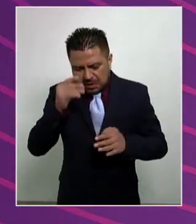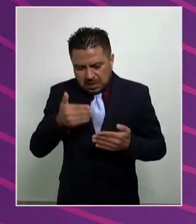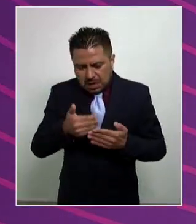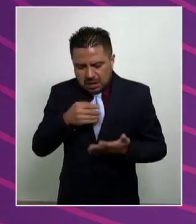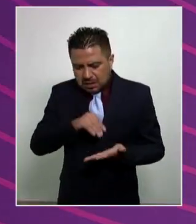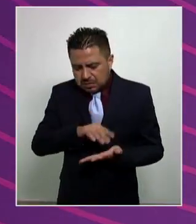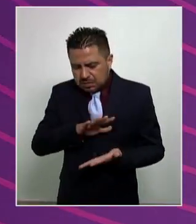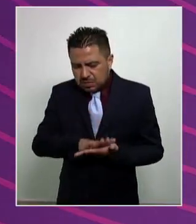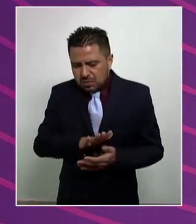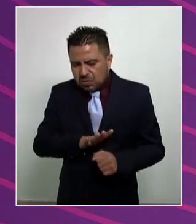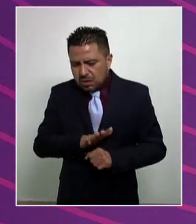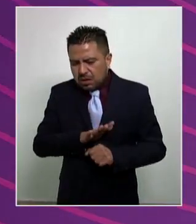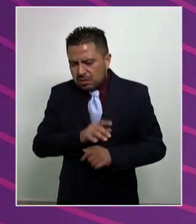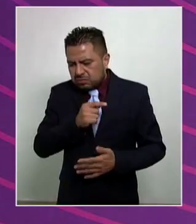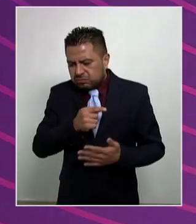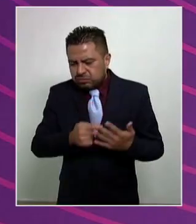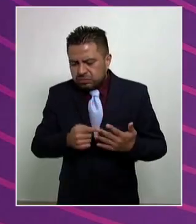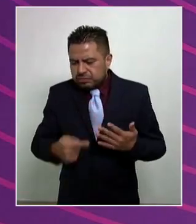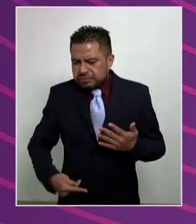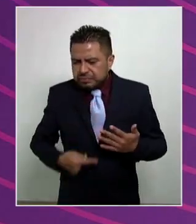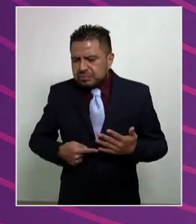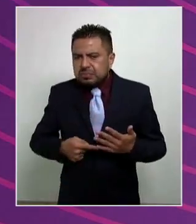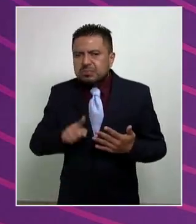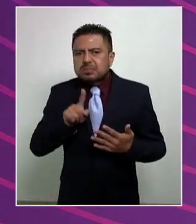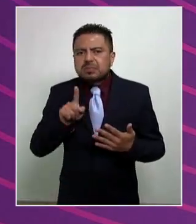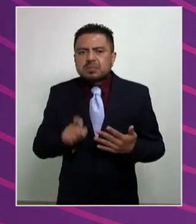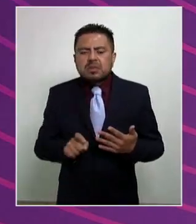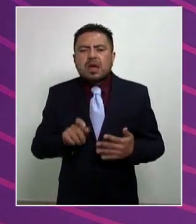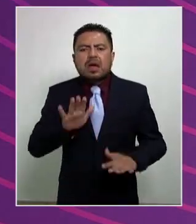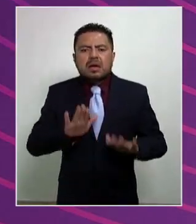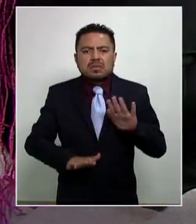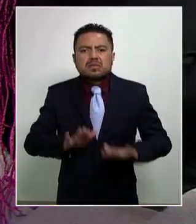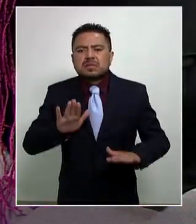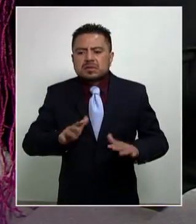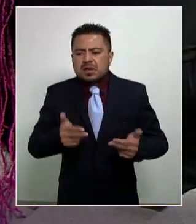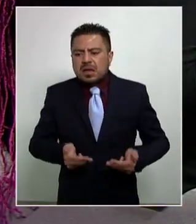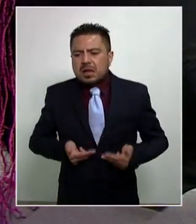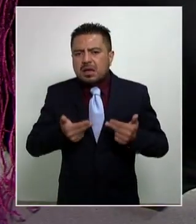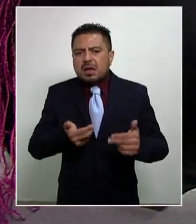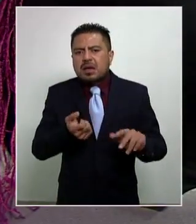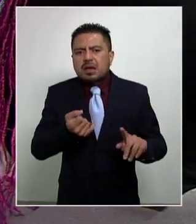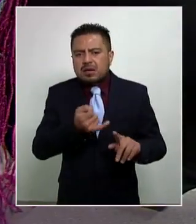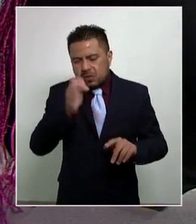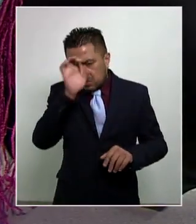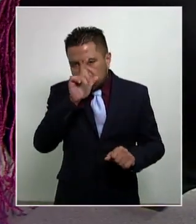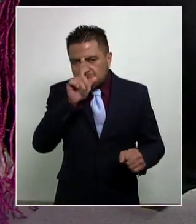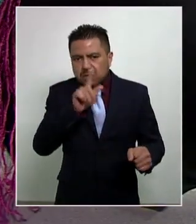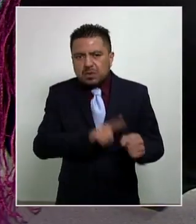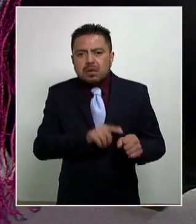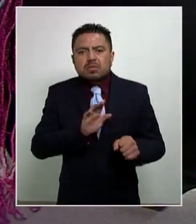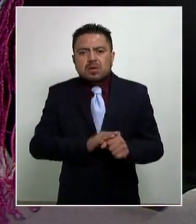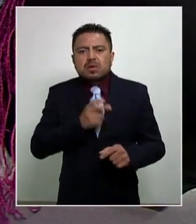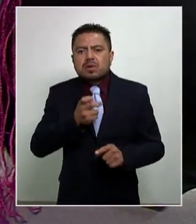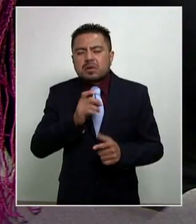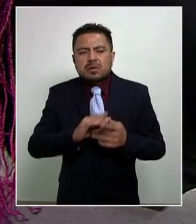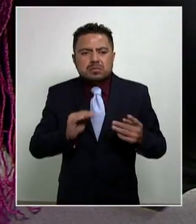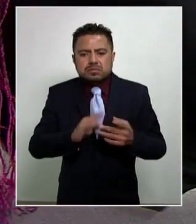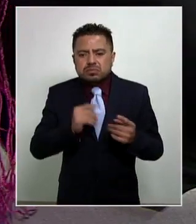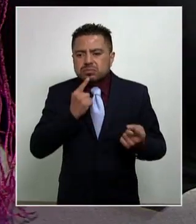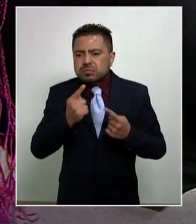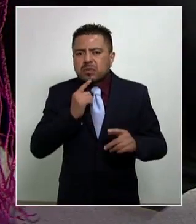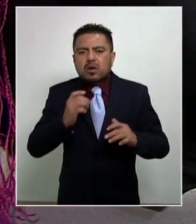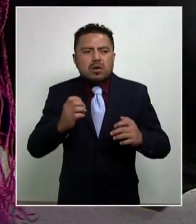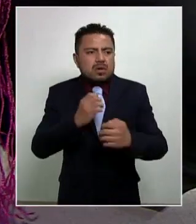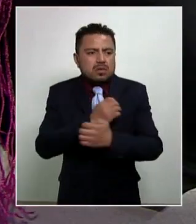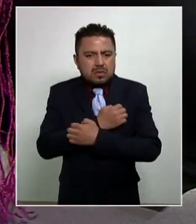sustenta, no se lo cuestiona. Simplemente a veces hay una herencia cultural, y por esto hablamos de que hay una herencia, una